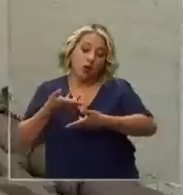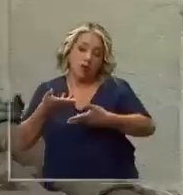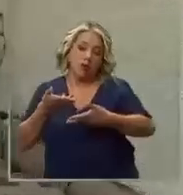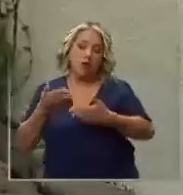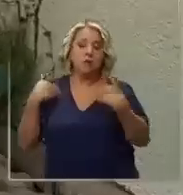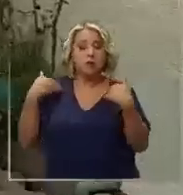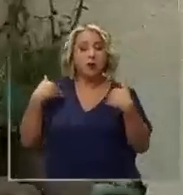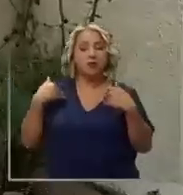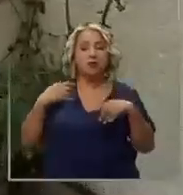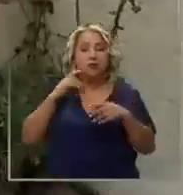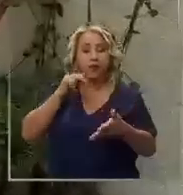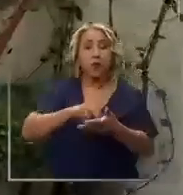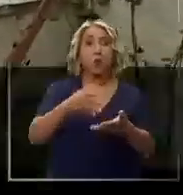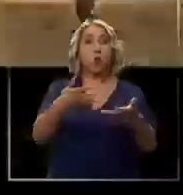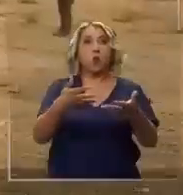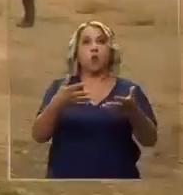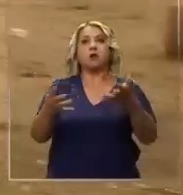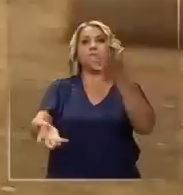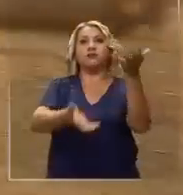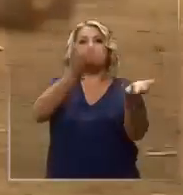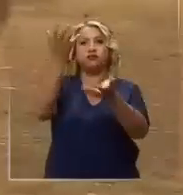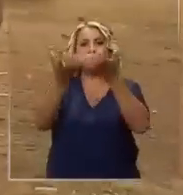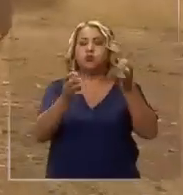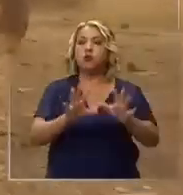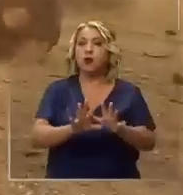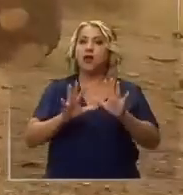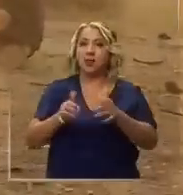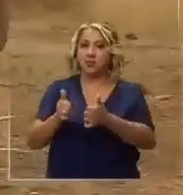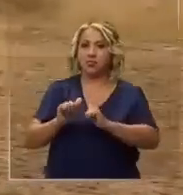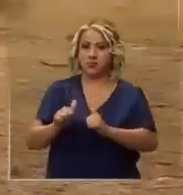allá. El desafío fue grande.